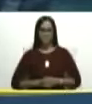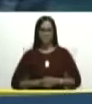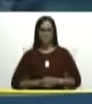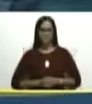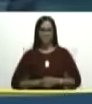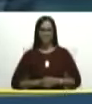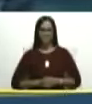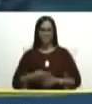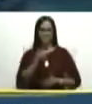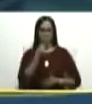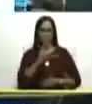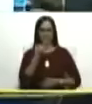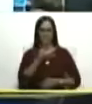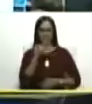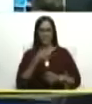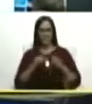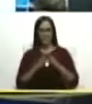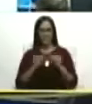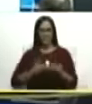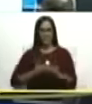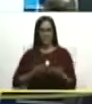Bueno, buenas tardes a todos.